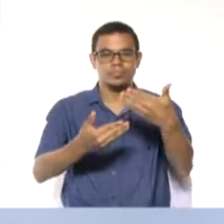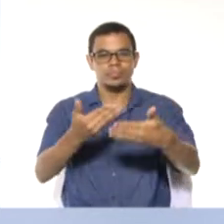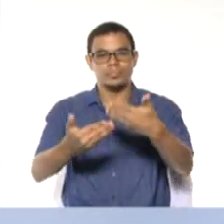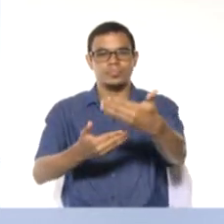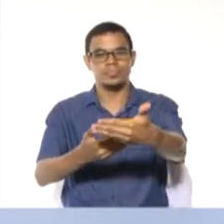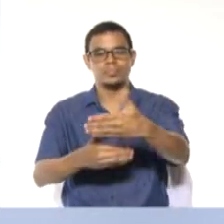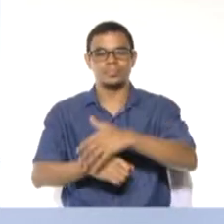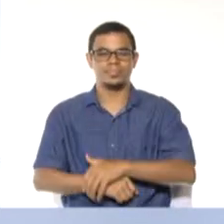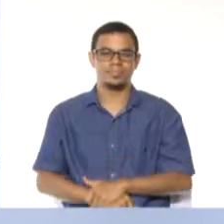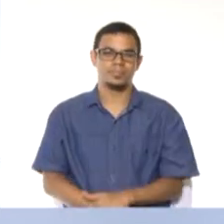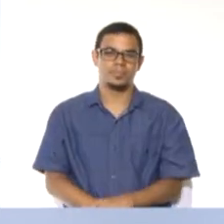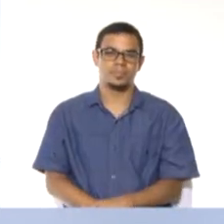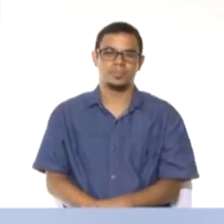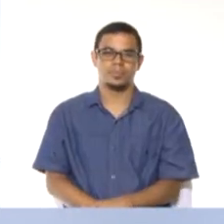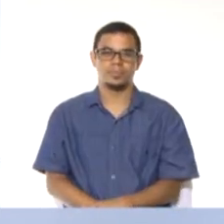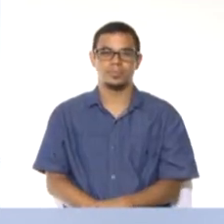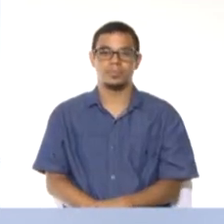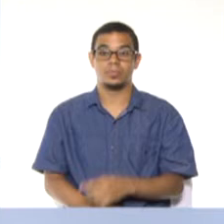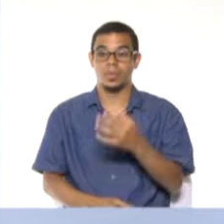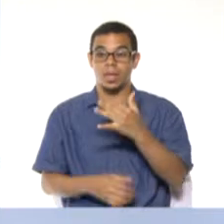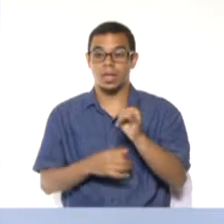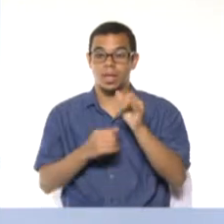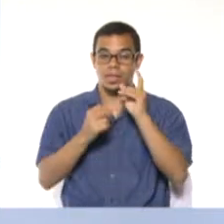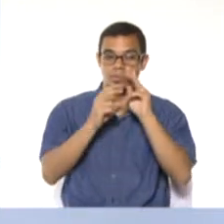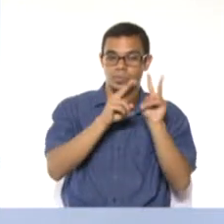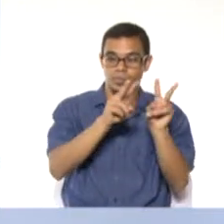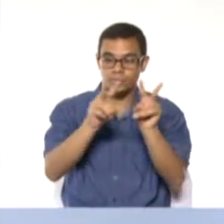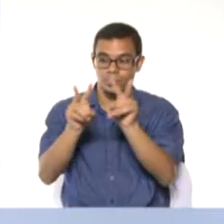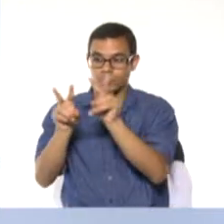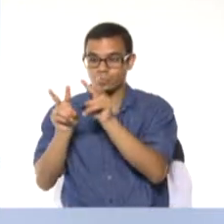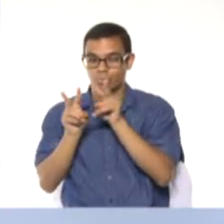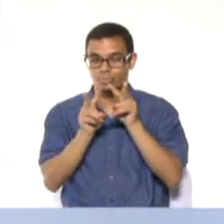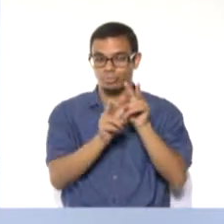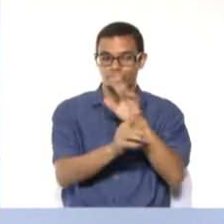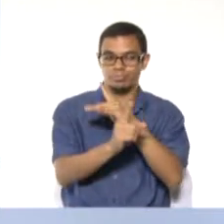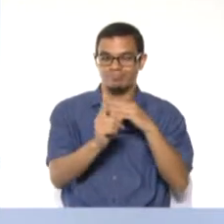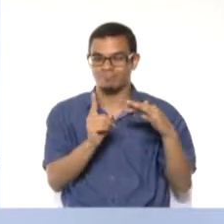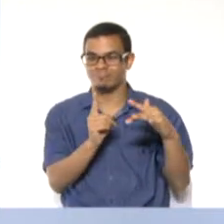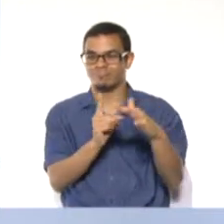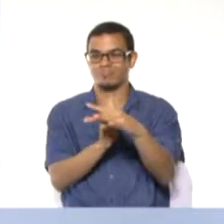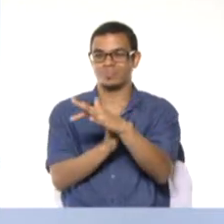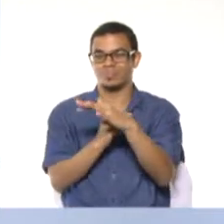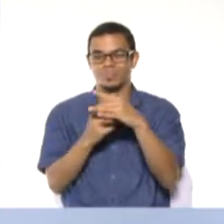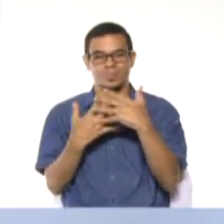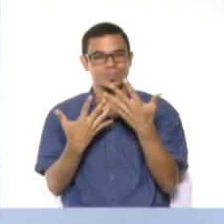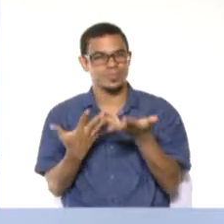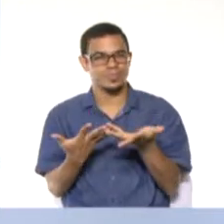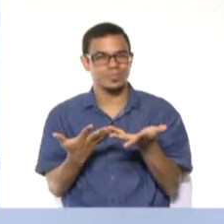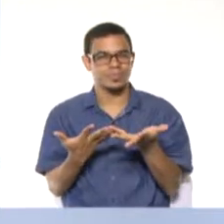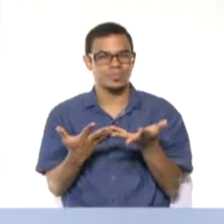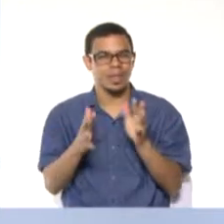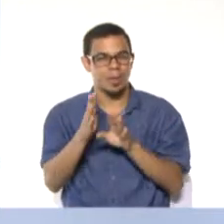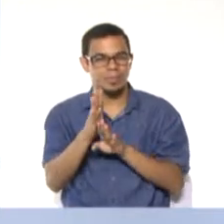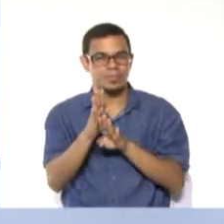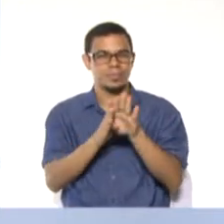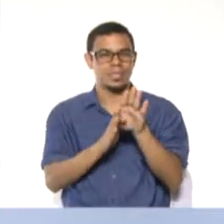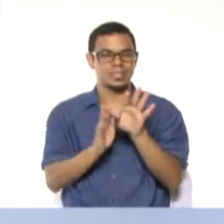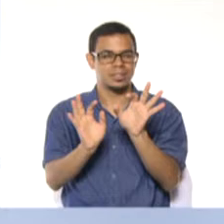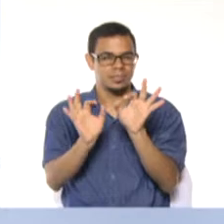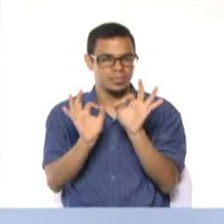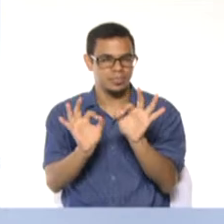que podamos reconocer aquellos elementos que tengamos en nuestro hogar, en nuestra cotidianidad, para